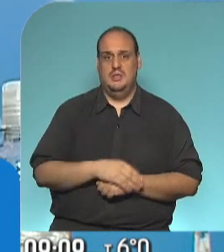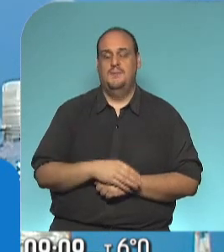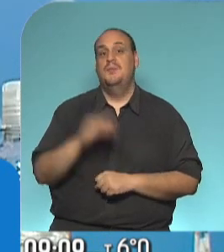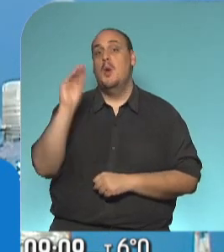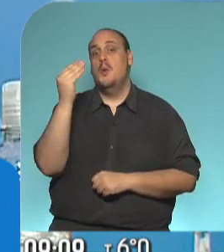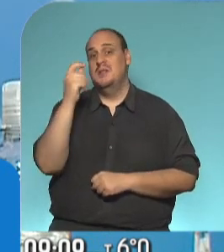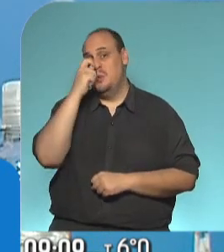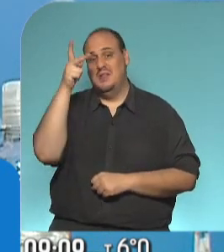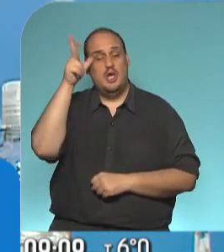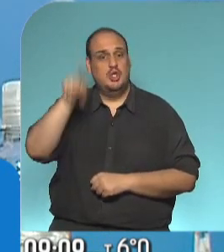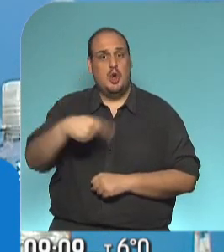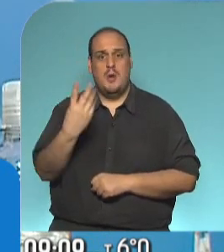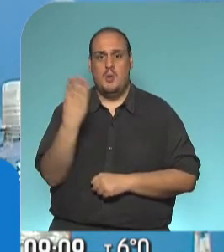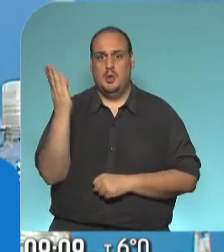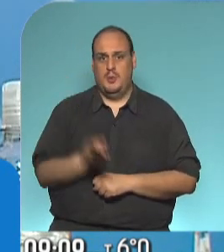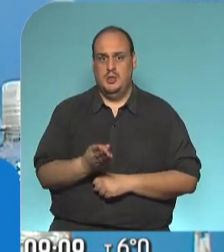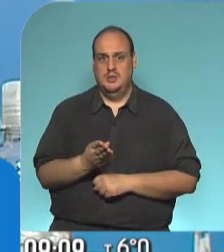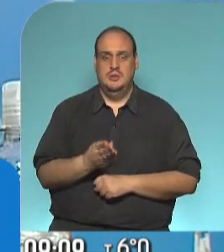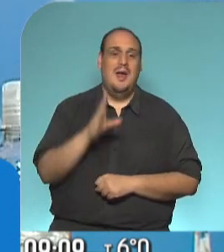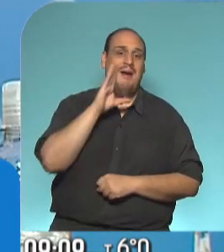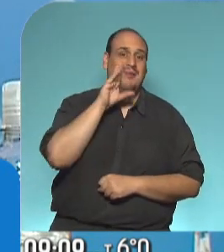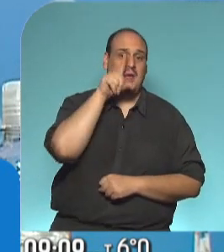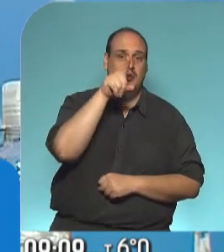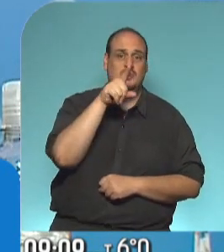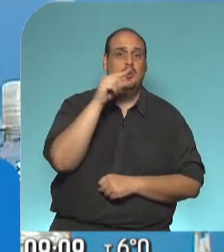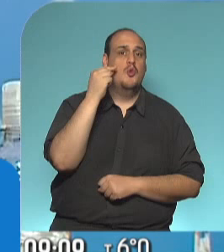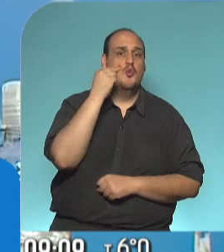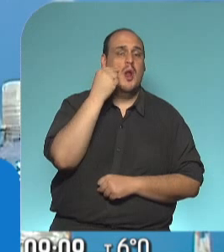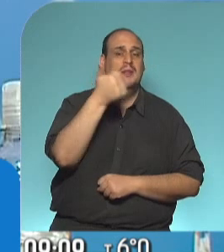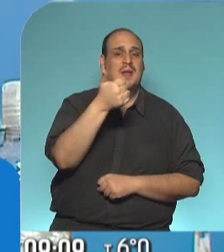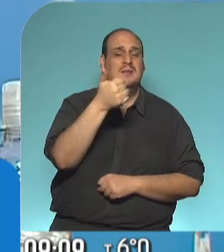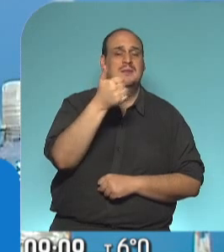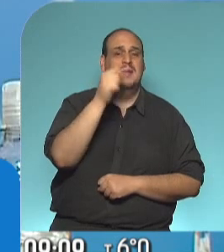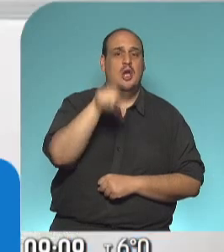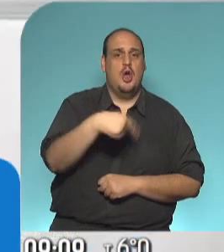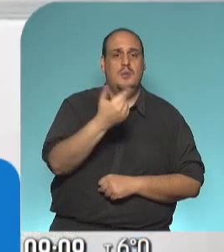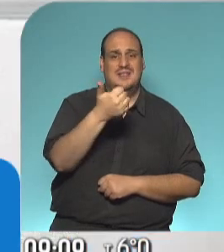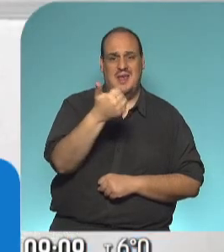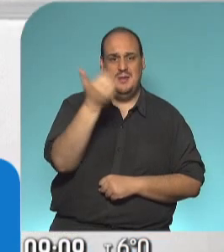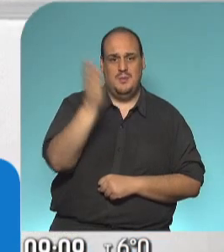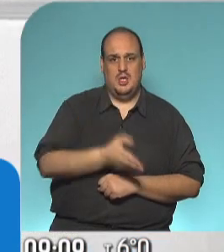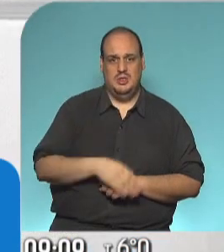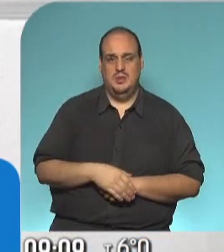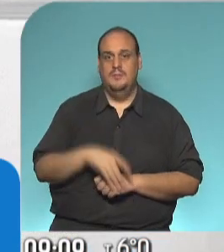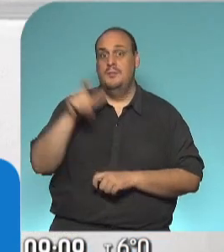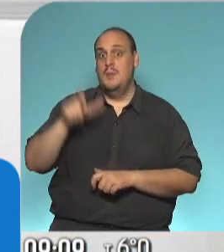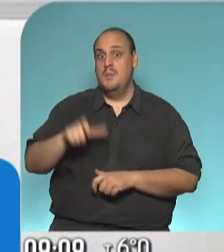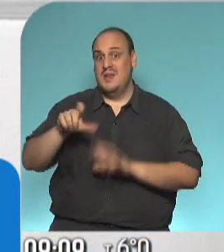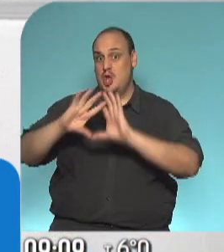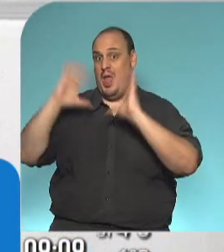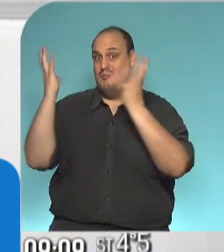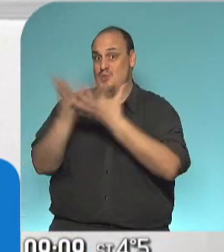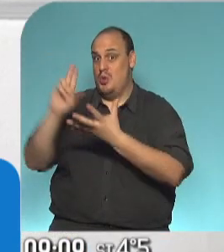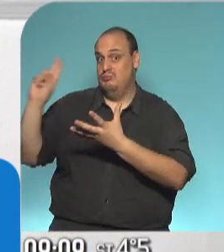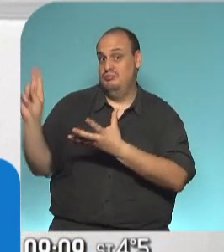Brasil el 28,4% y Estados Unidos el 46,8%. La cantidad de fallecidos a nivel